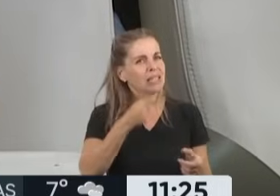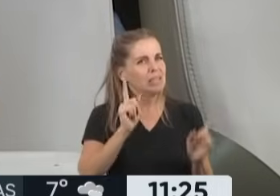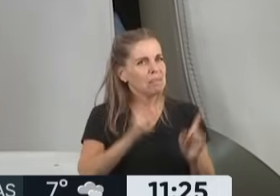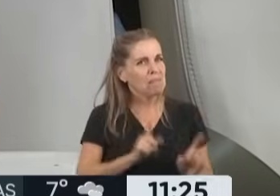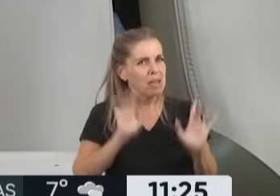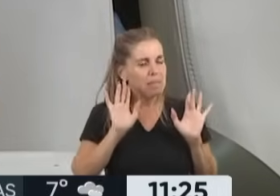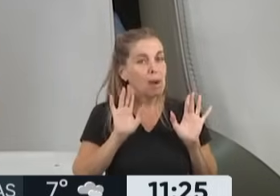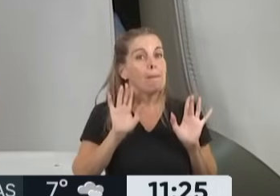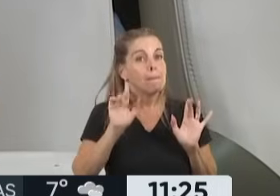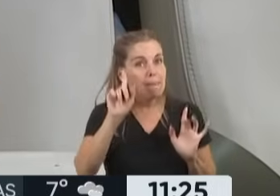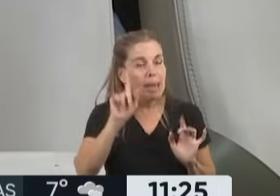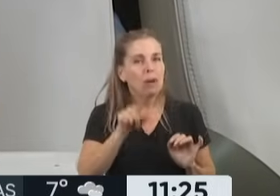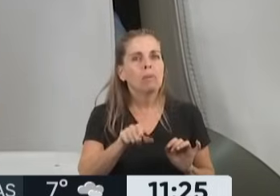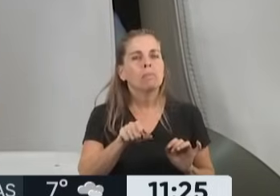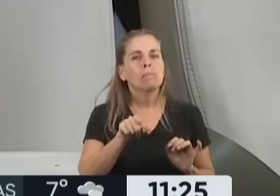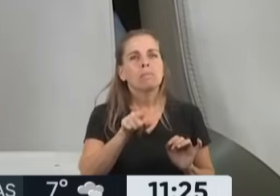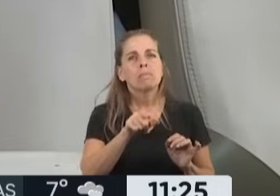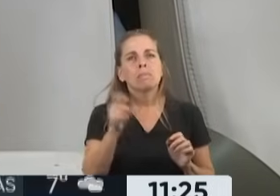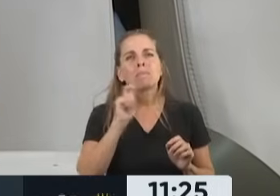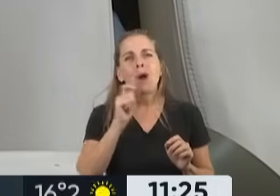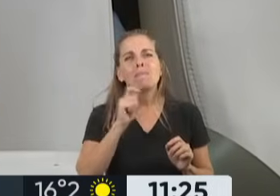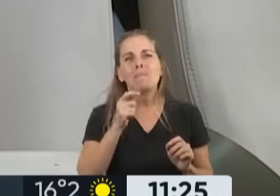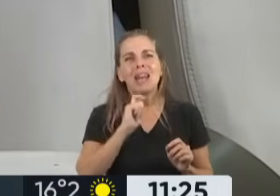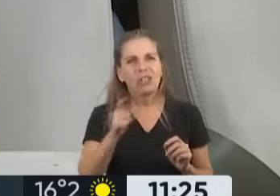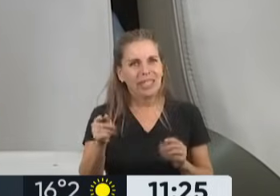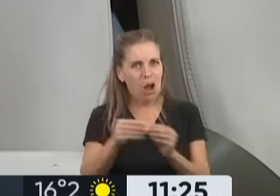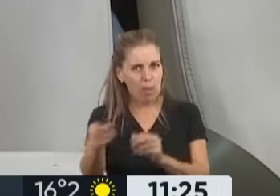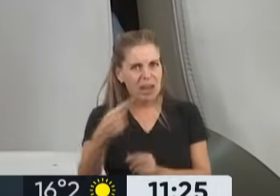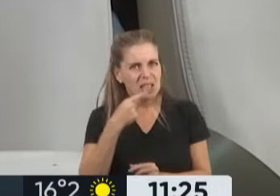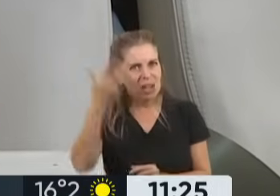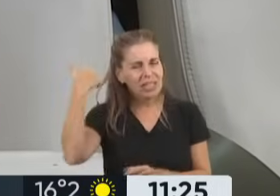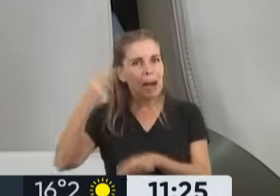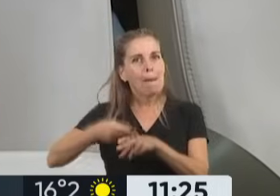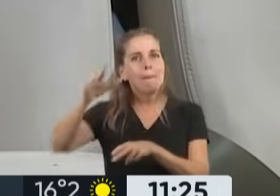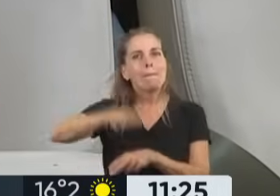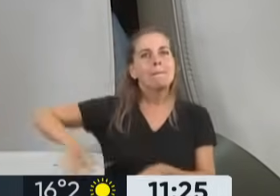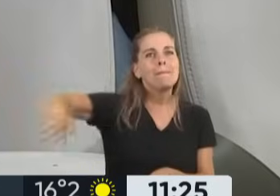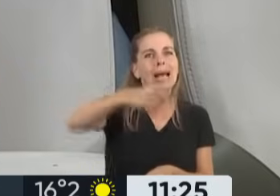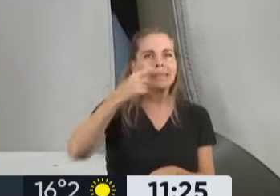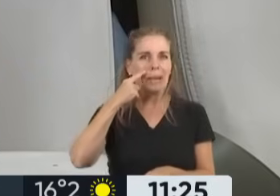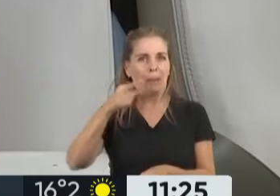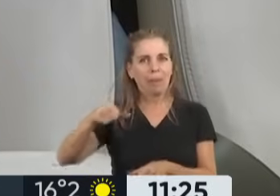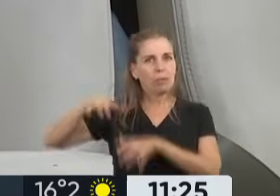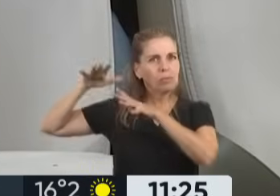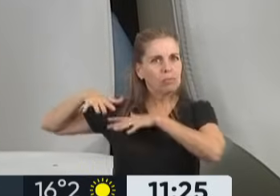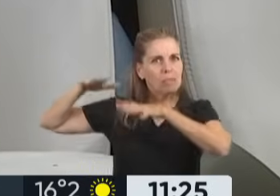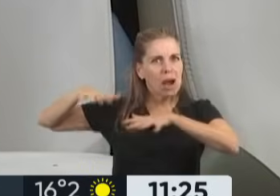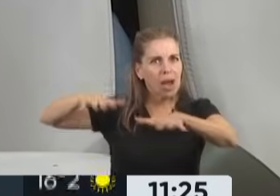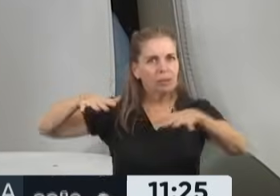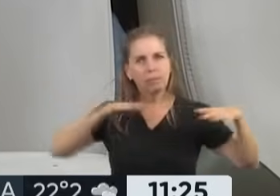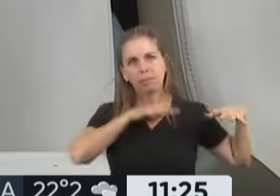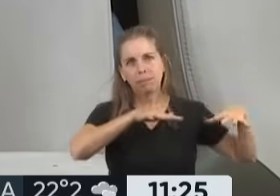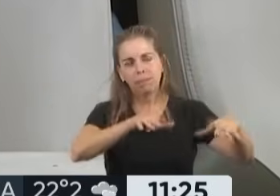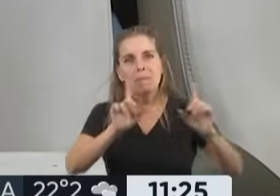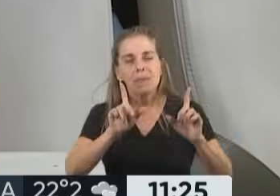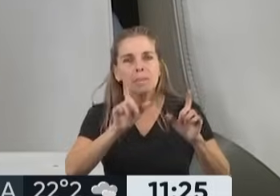se produjo este fenómeno que mencionaba Juan Pablo, que todos vimos ayer en la plaza, lo que estuvimos en la plaza, y también se vio a través de los medios de comunicación. Propios